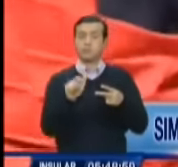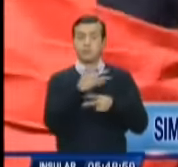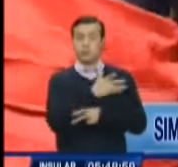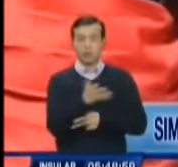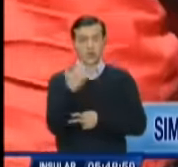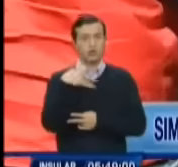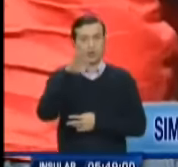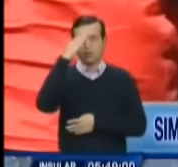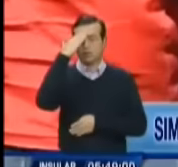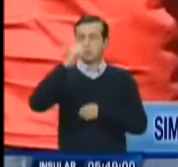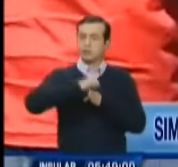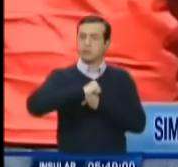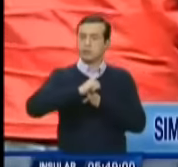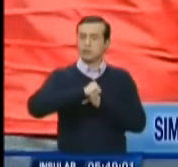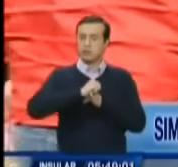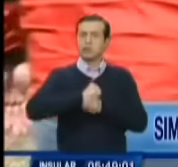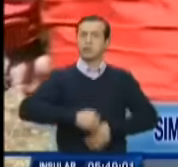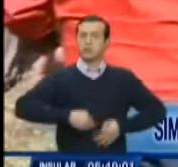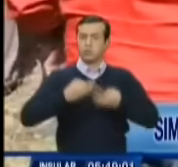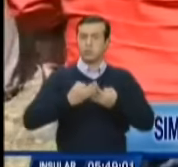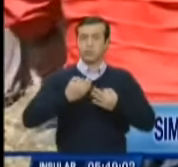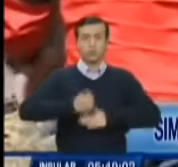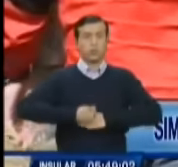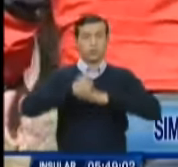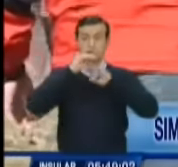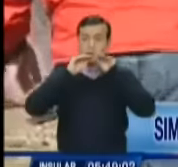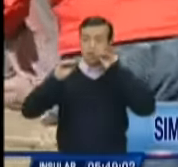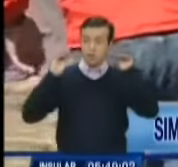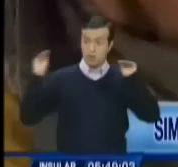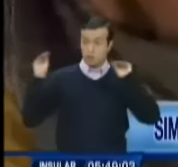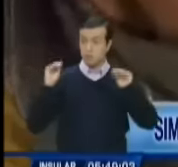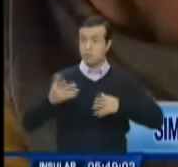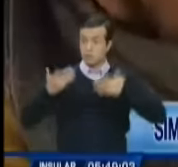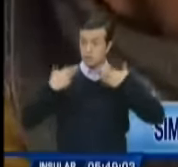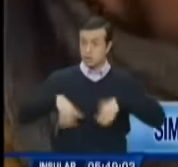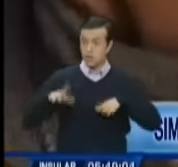conocieron qué hacer y cómo actuar al momento en que las autoridades lo determinen.